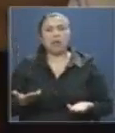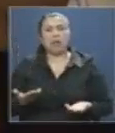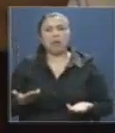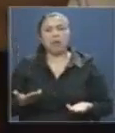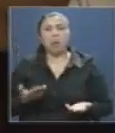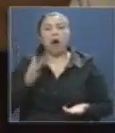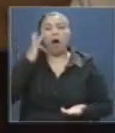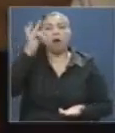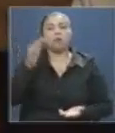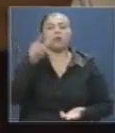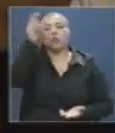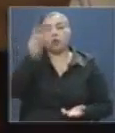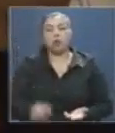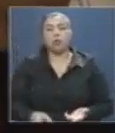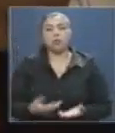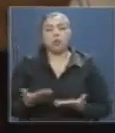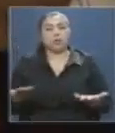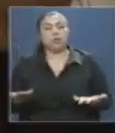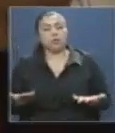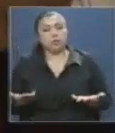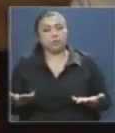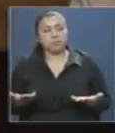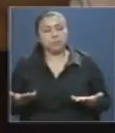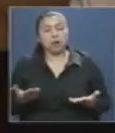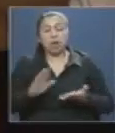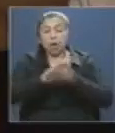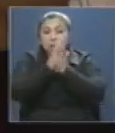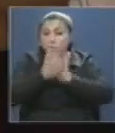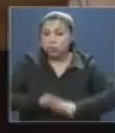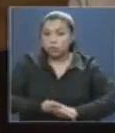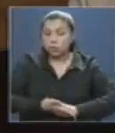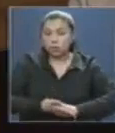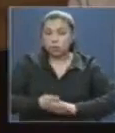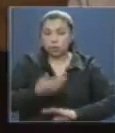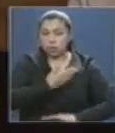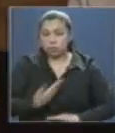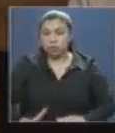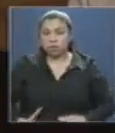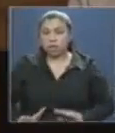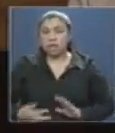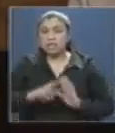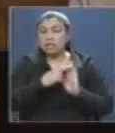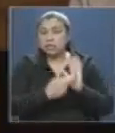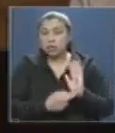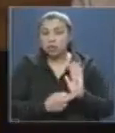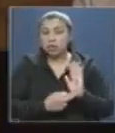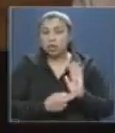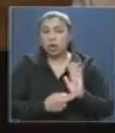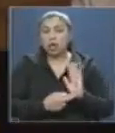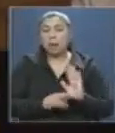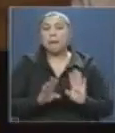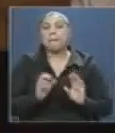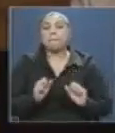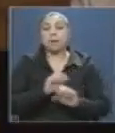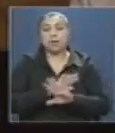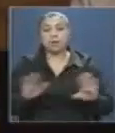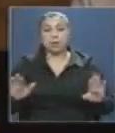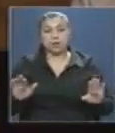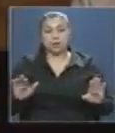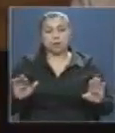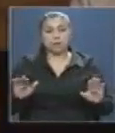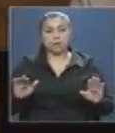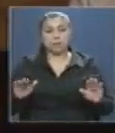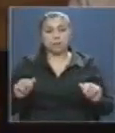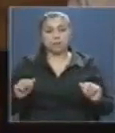futuro. Todo esto, presidente, si es que no se regula, puede terminar finalmente en